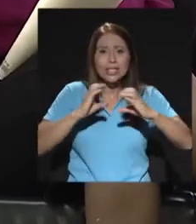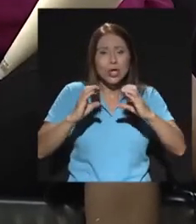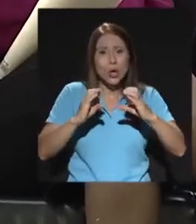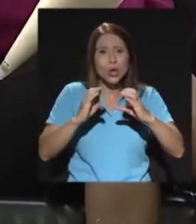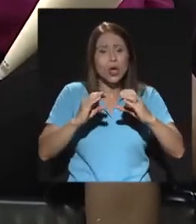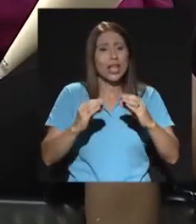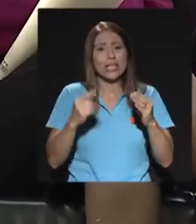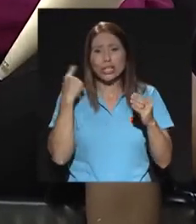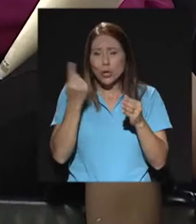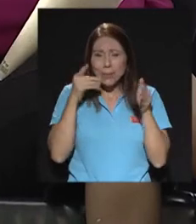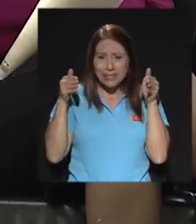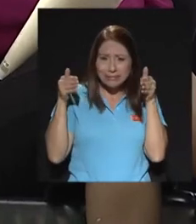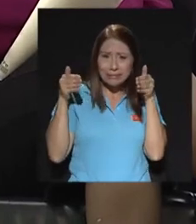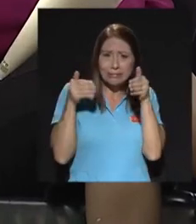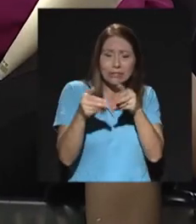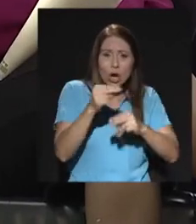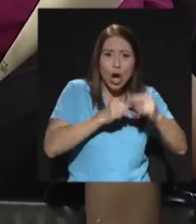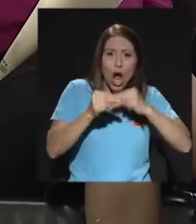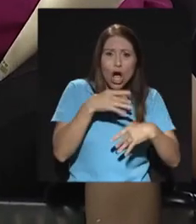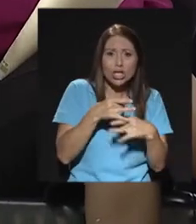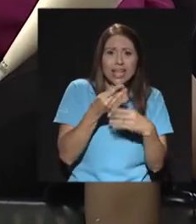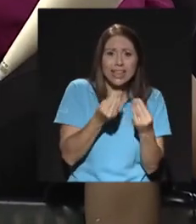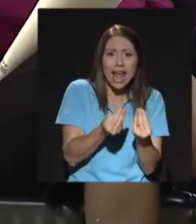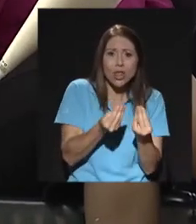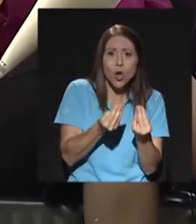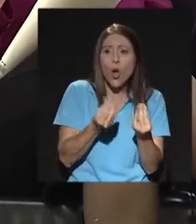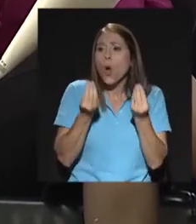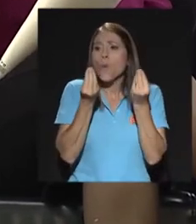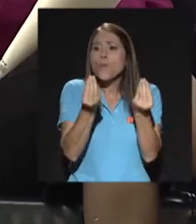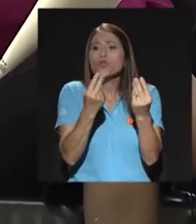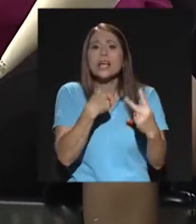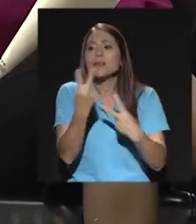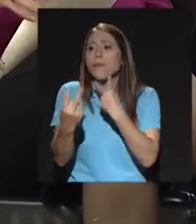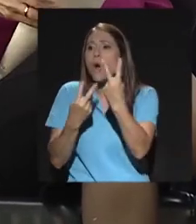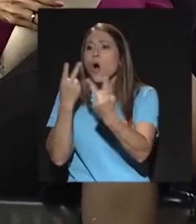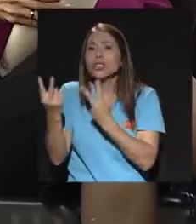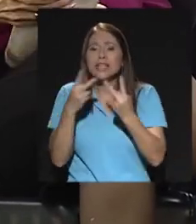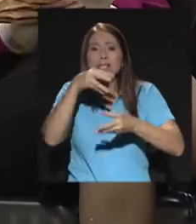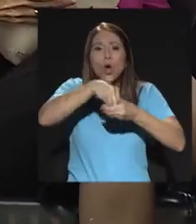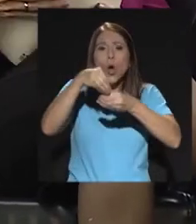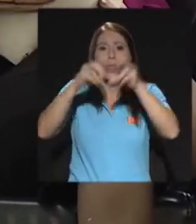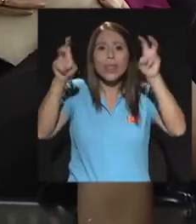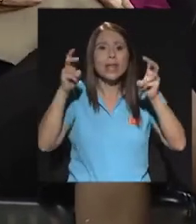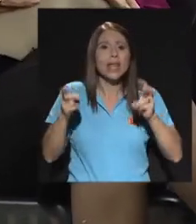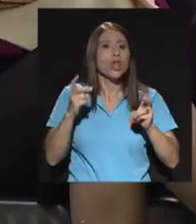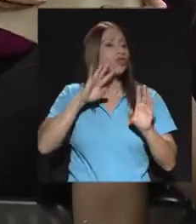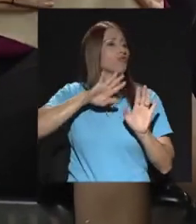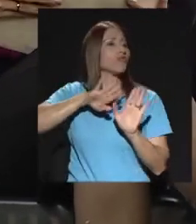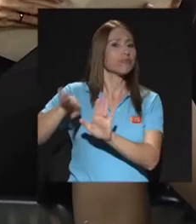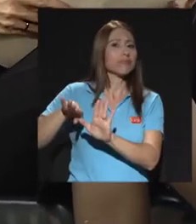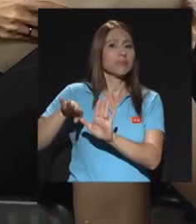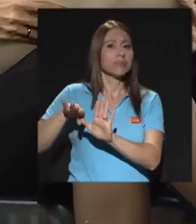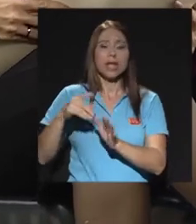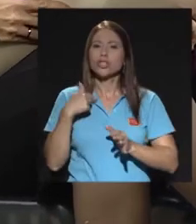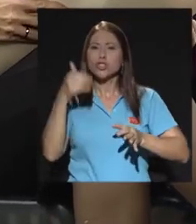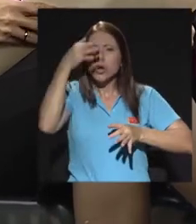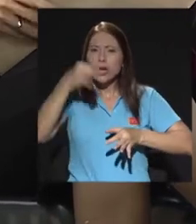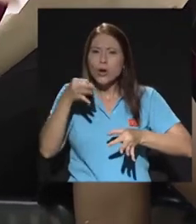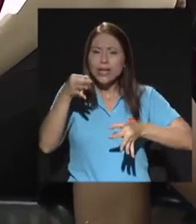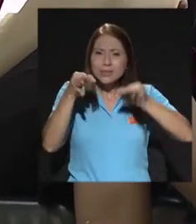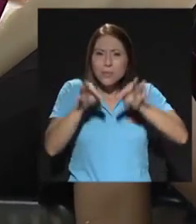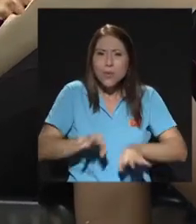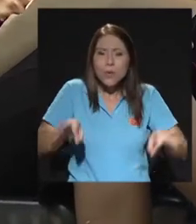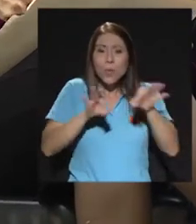altamente comercial e excluyente de una serie de voces y de contenidos? Yo pienso que es importante explicarle a la ciudadanía por qué es